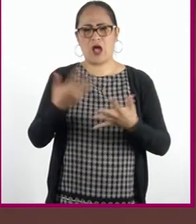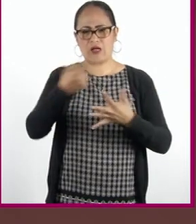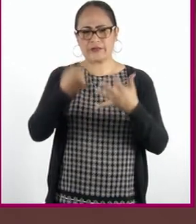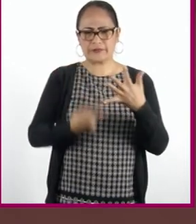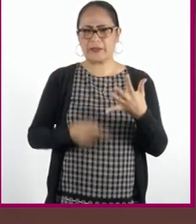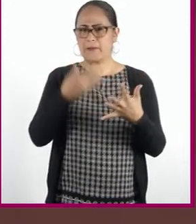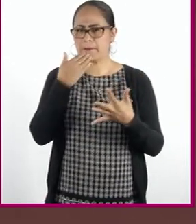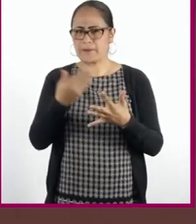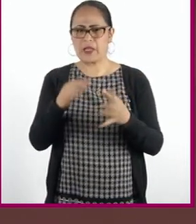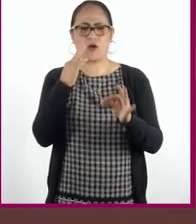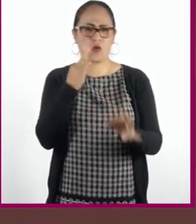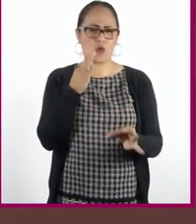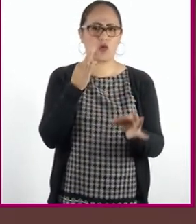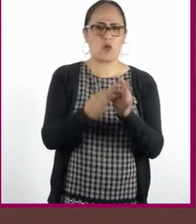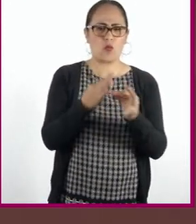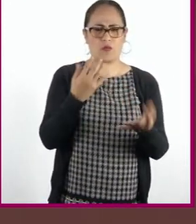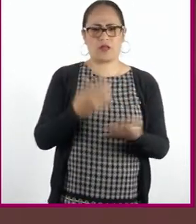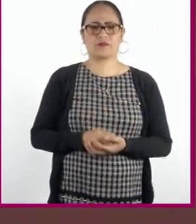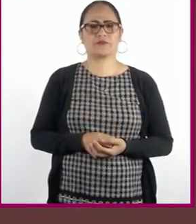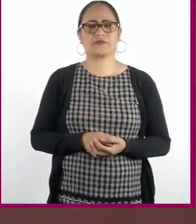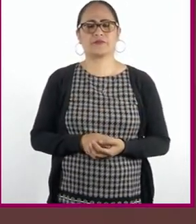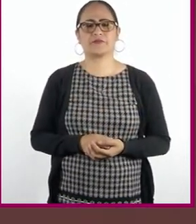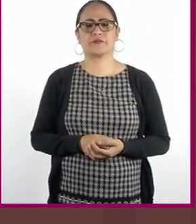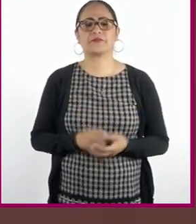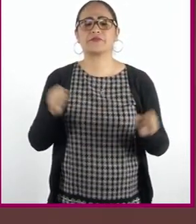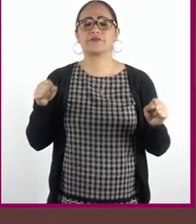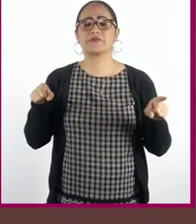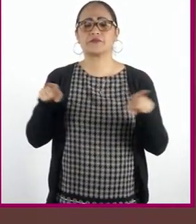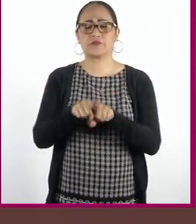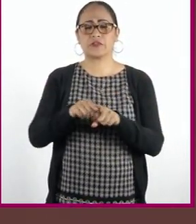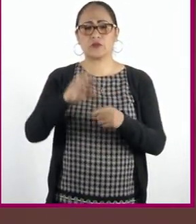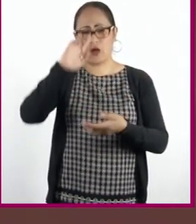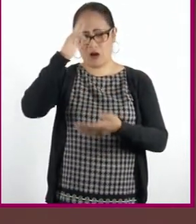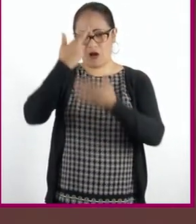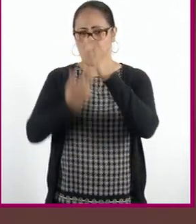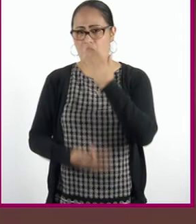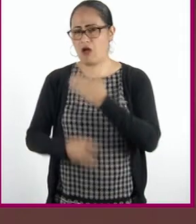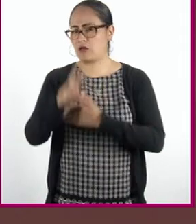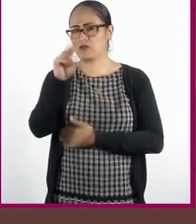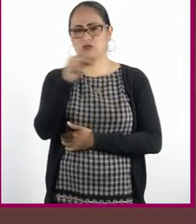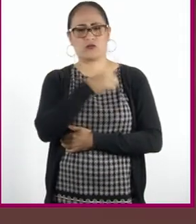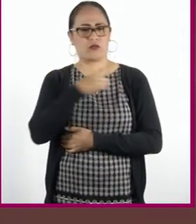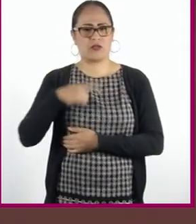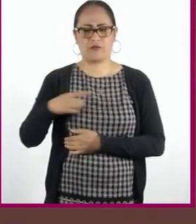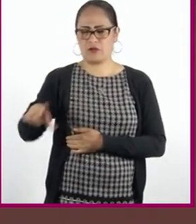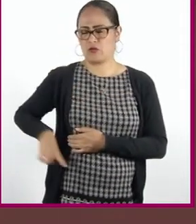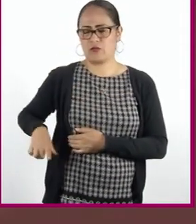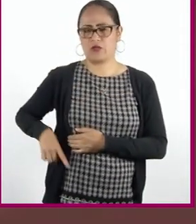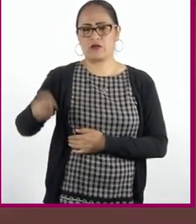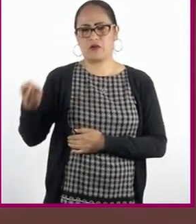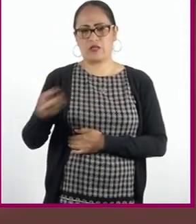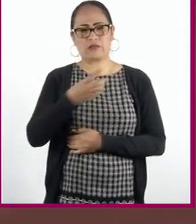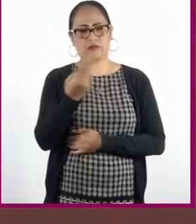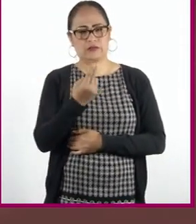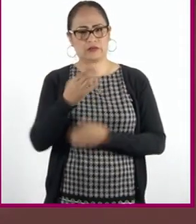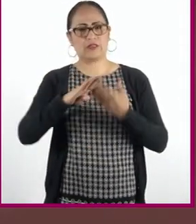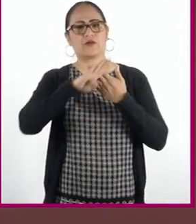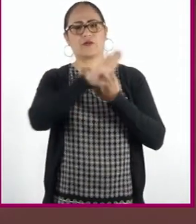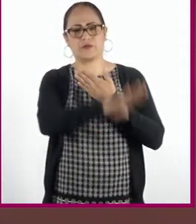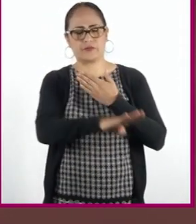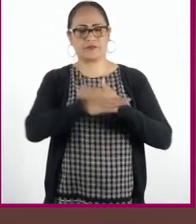que se cumplan los derechos y evitar que estos se violen por acciones u omisiones específicas de las políticas